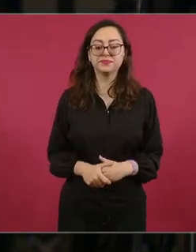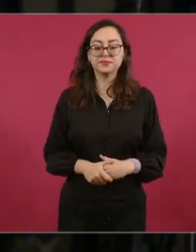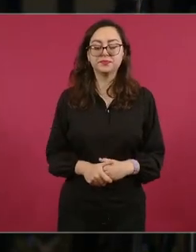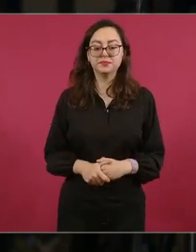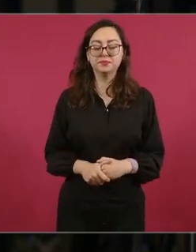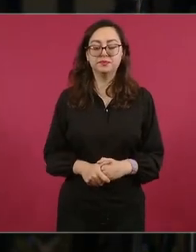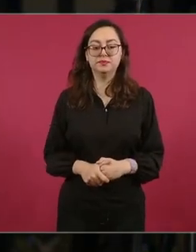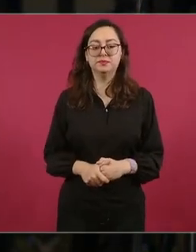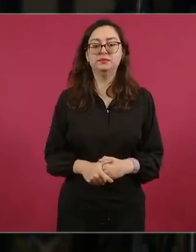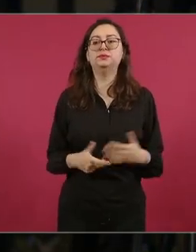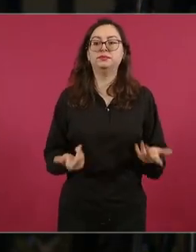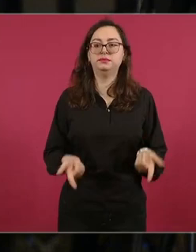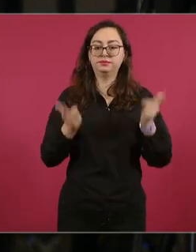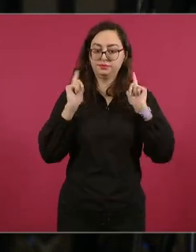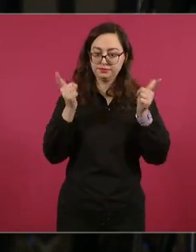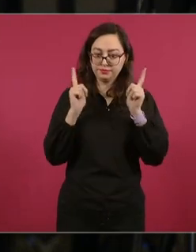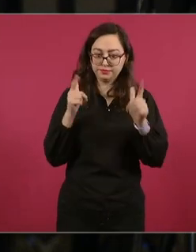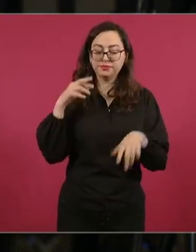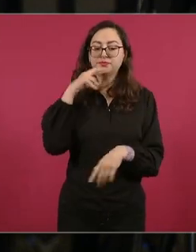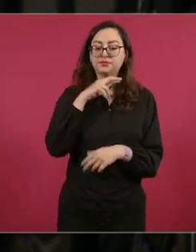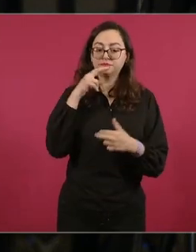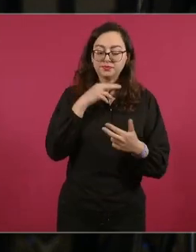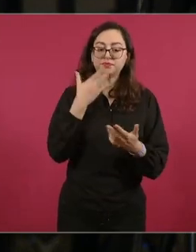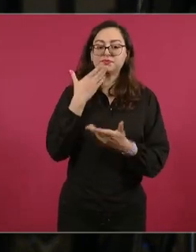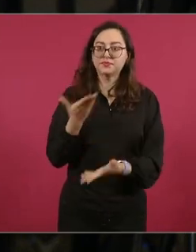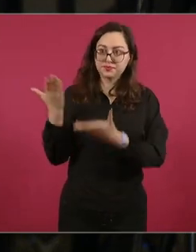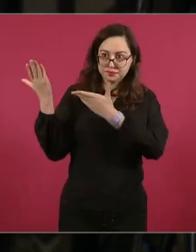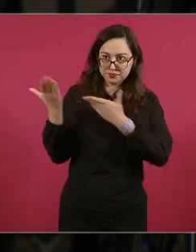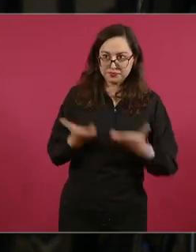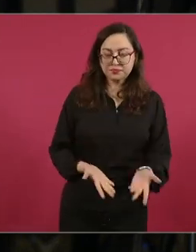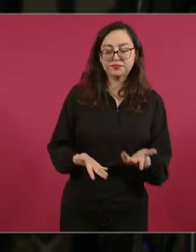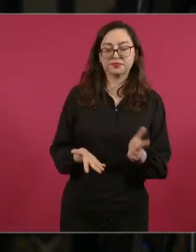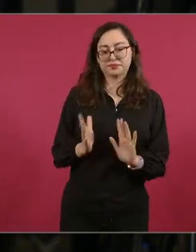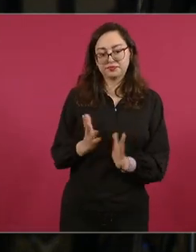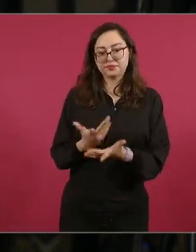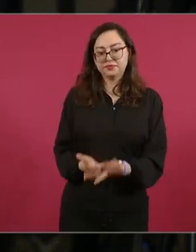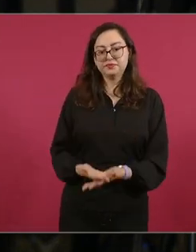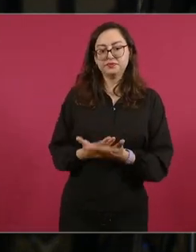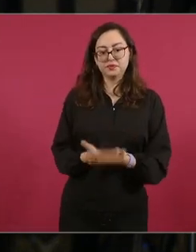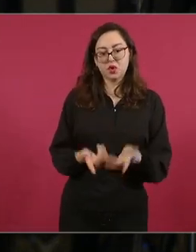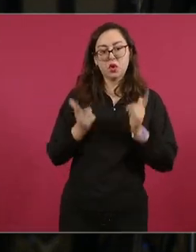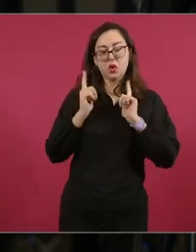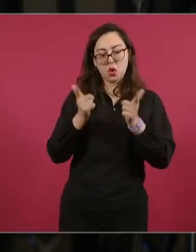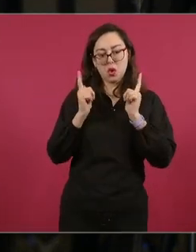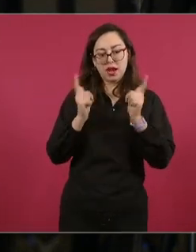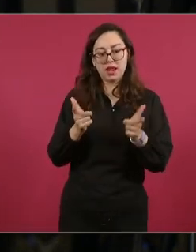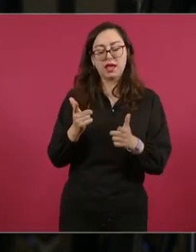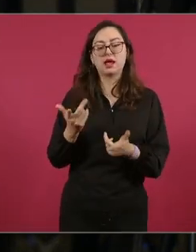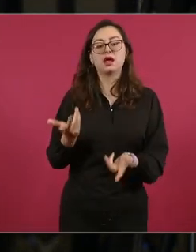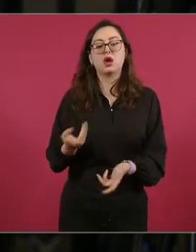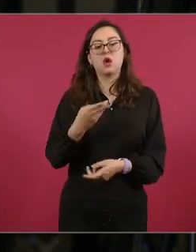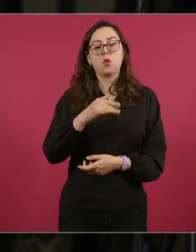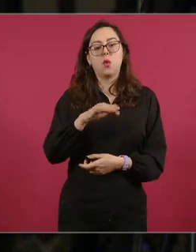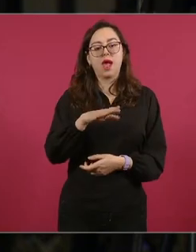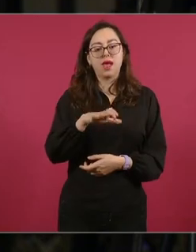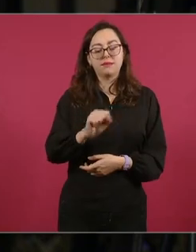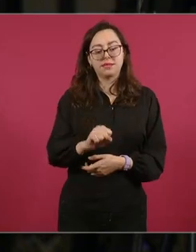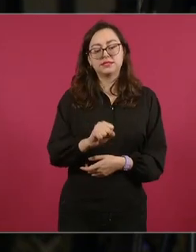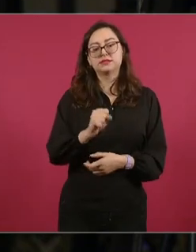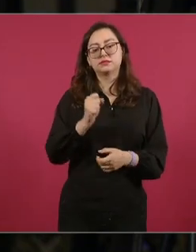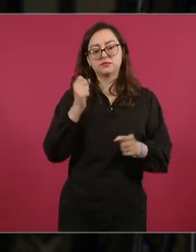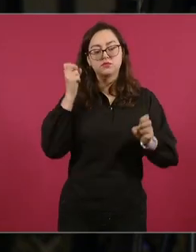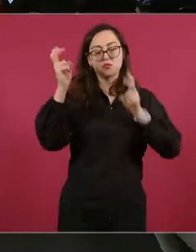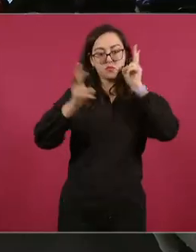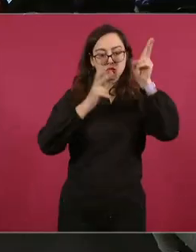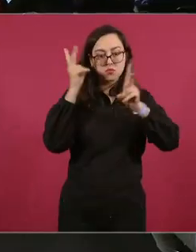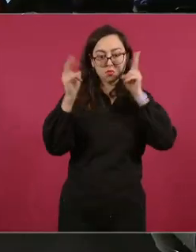Lo vamos a esperar, iba a ser como usted sabe muy bienvenido en Sonora, ojalá den los tiempos para visitar Guaymas, de hecho va a estar muy cerca. Y